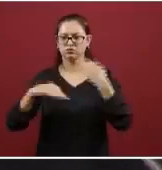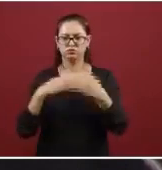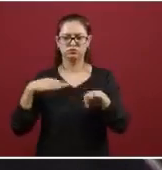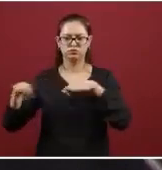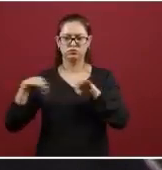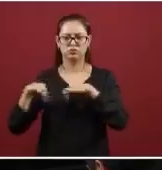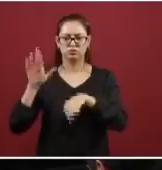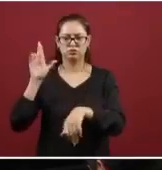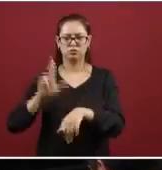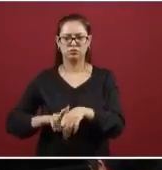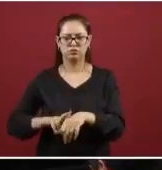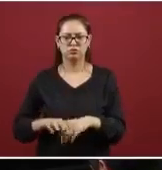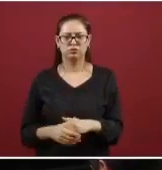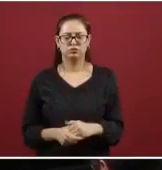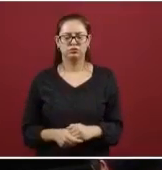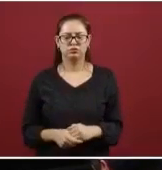trabajadores.